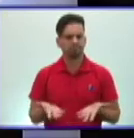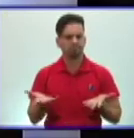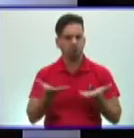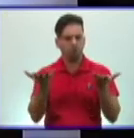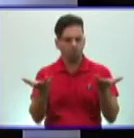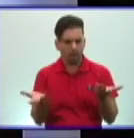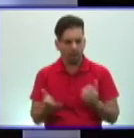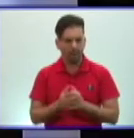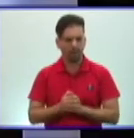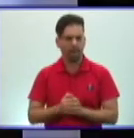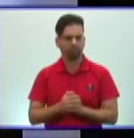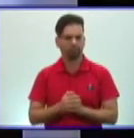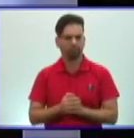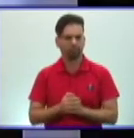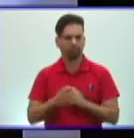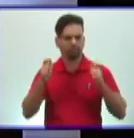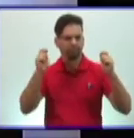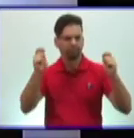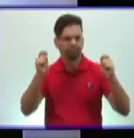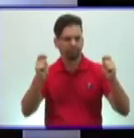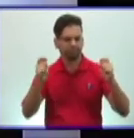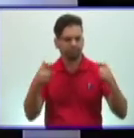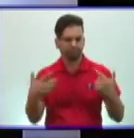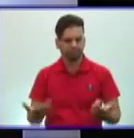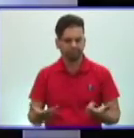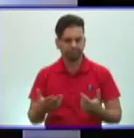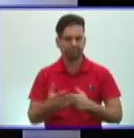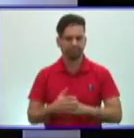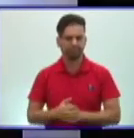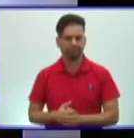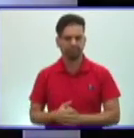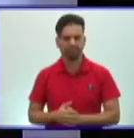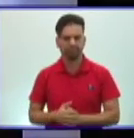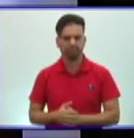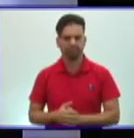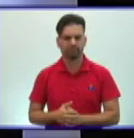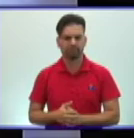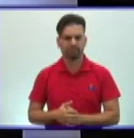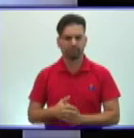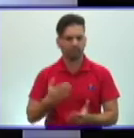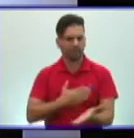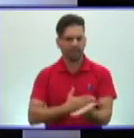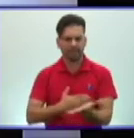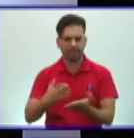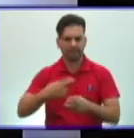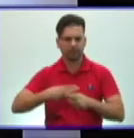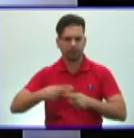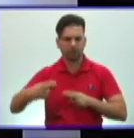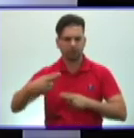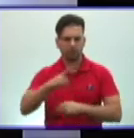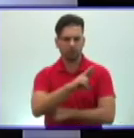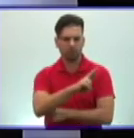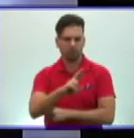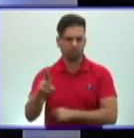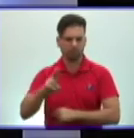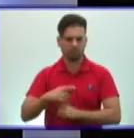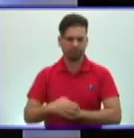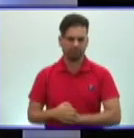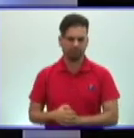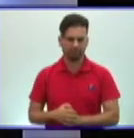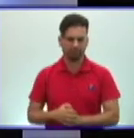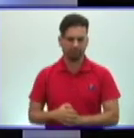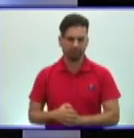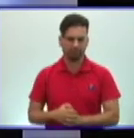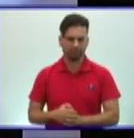haya promovido a lo largo de la Revolución Cubana. Lo importante es la desestabilización y es ahondar allí sí en aquellos factores